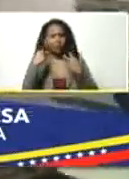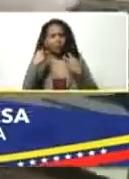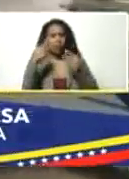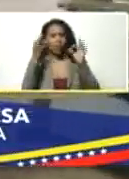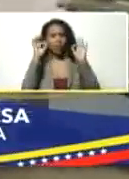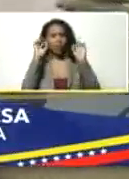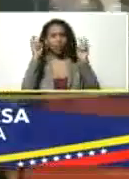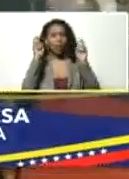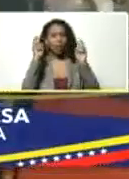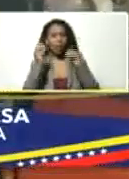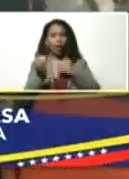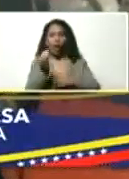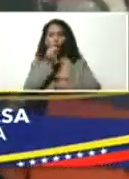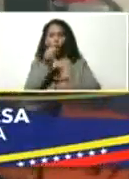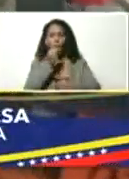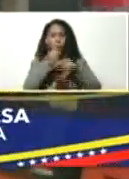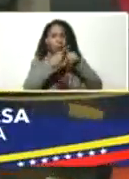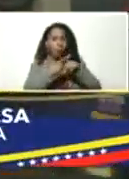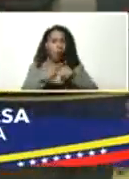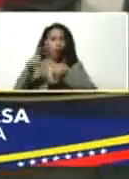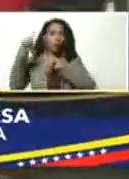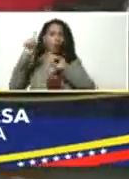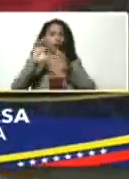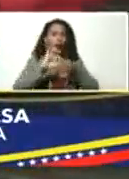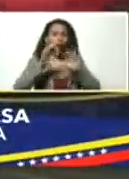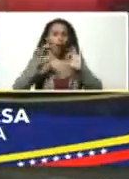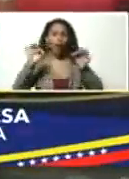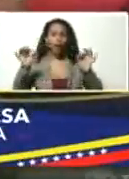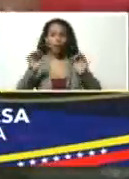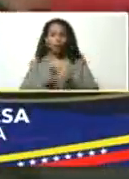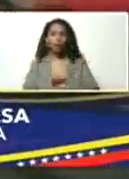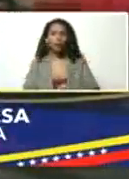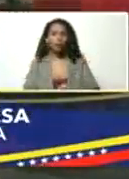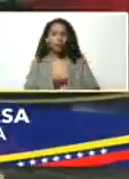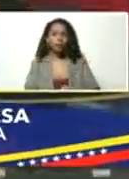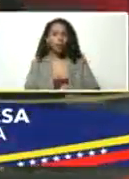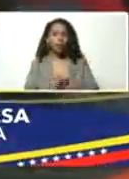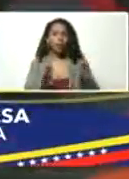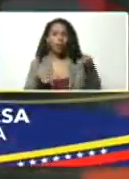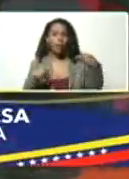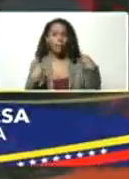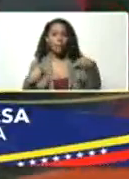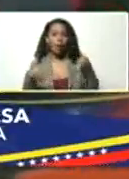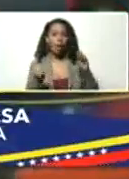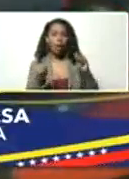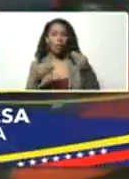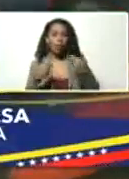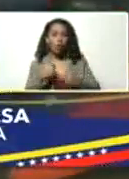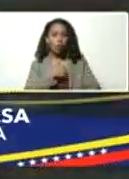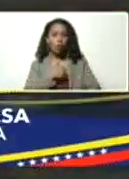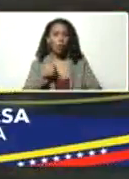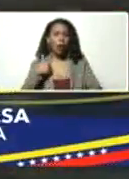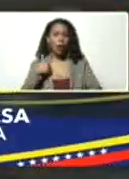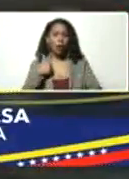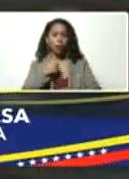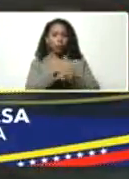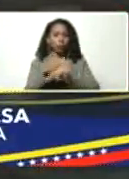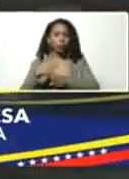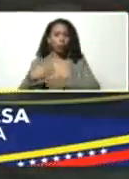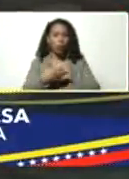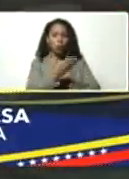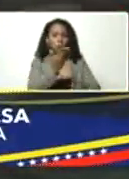de alimentos, entre otras cadenas del plástico. Yo quiero compartir con